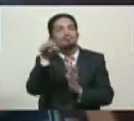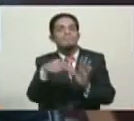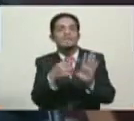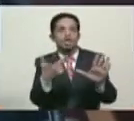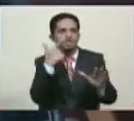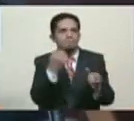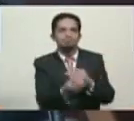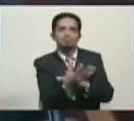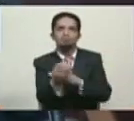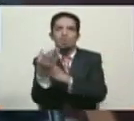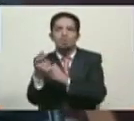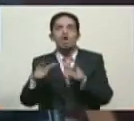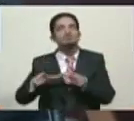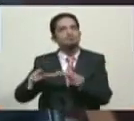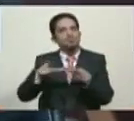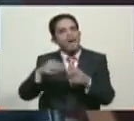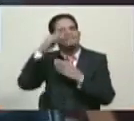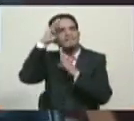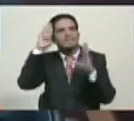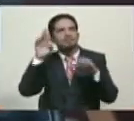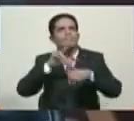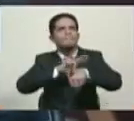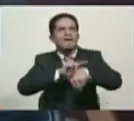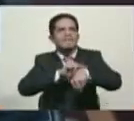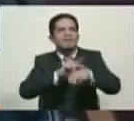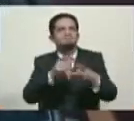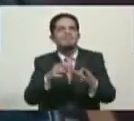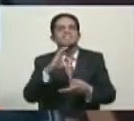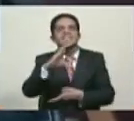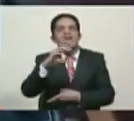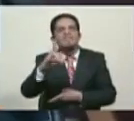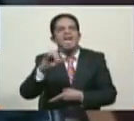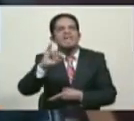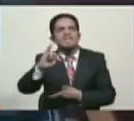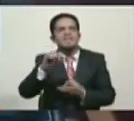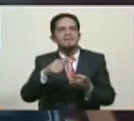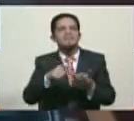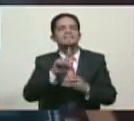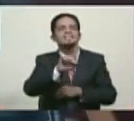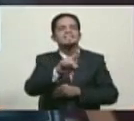salud, 989 centros de diagnóstico,